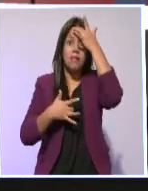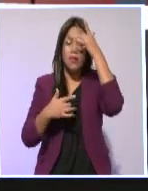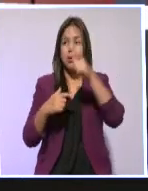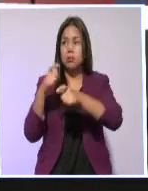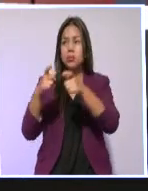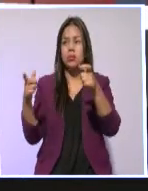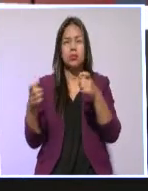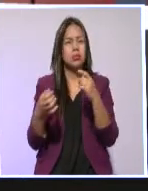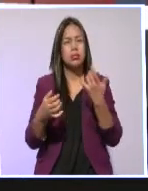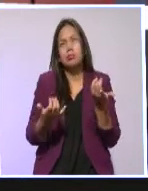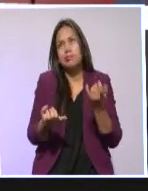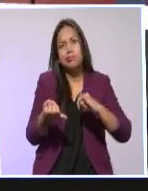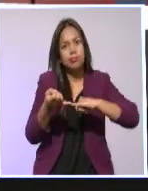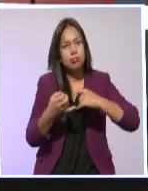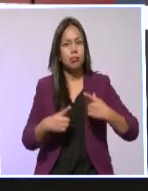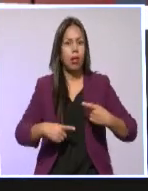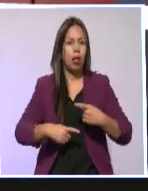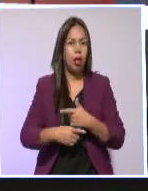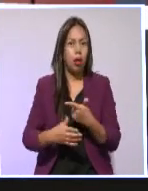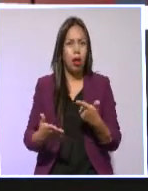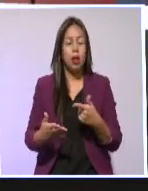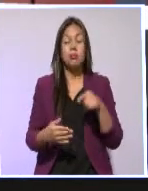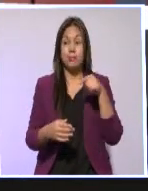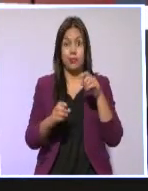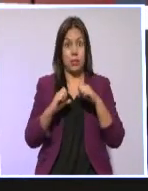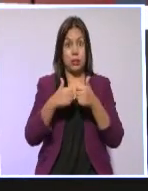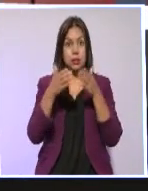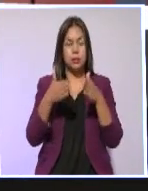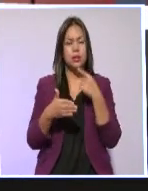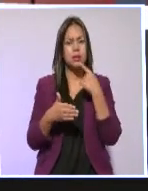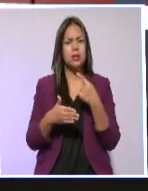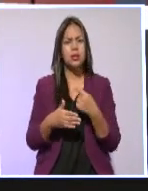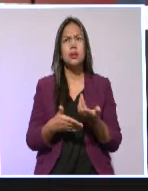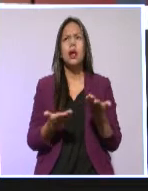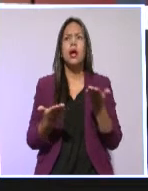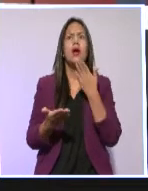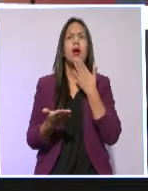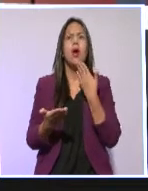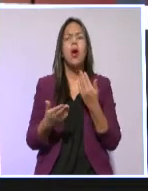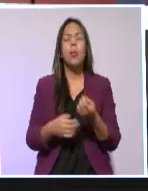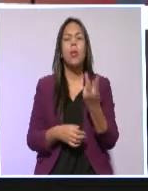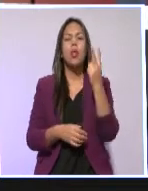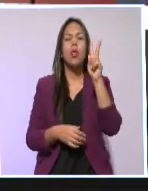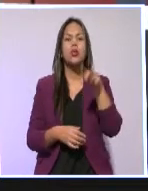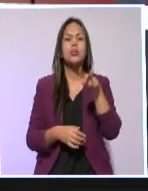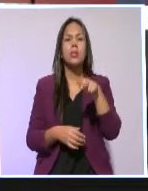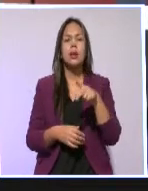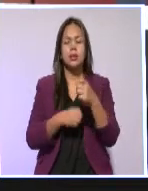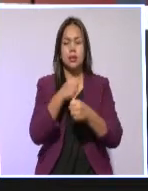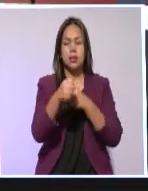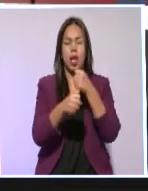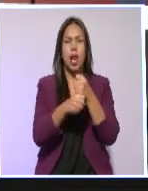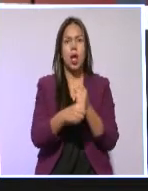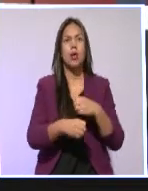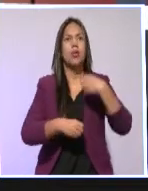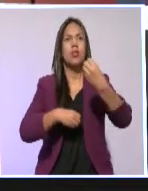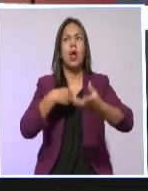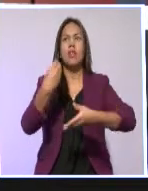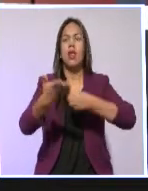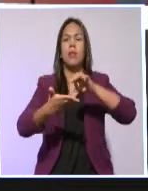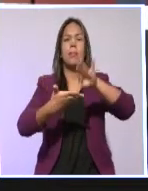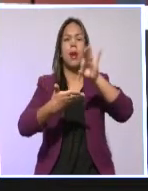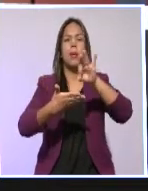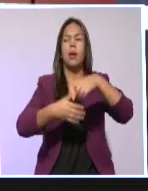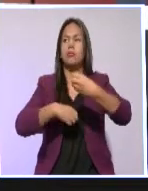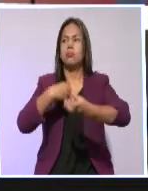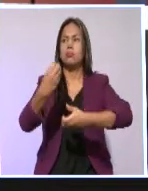refirió y cuestionó un decreto ministerial que fija 2 meses del año para la autorización de entrega de medicina. Ugarte manifestó que se